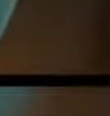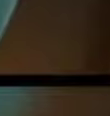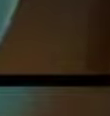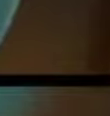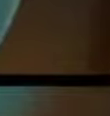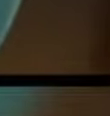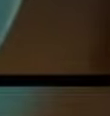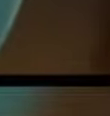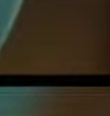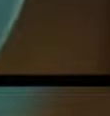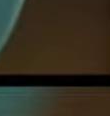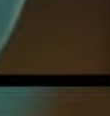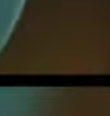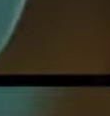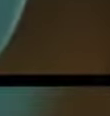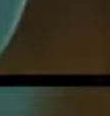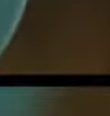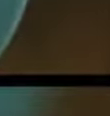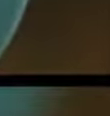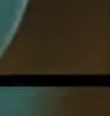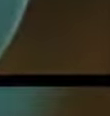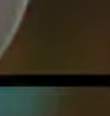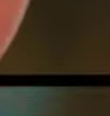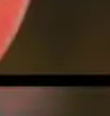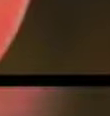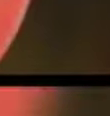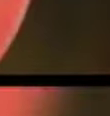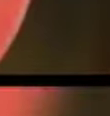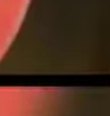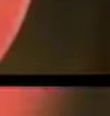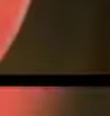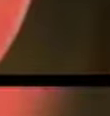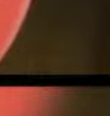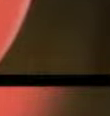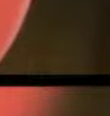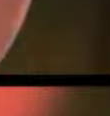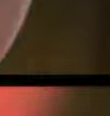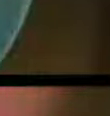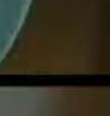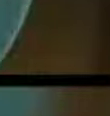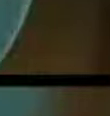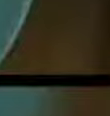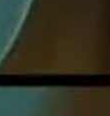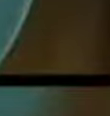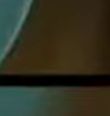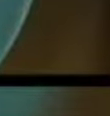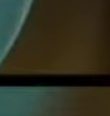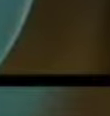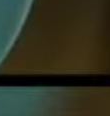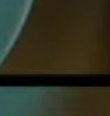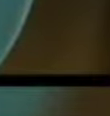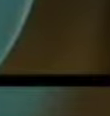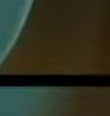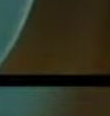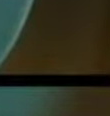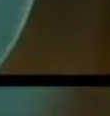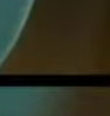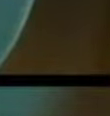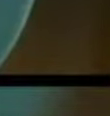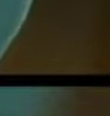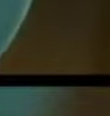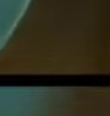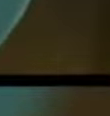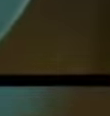distintos, pero todas las células tienen en común la presencia de la membrana celular o plasmática, el citoplasma y el